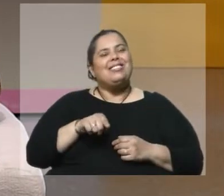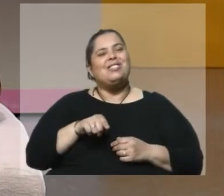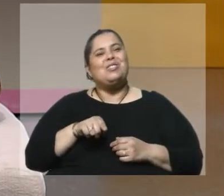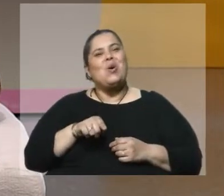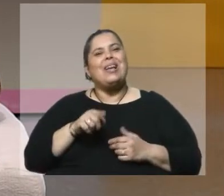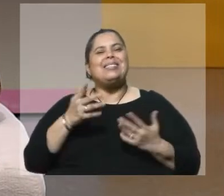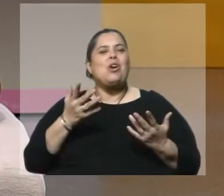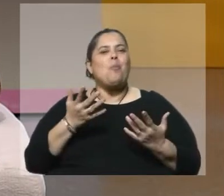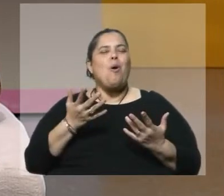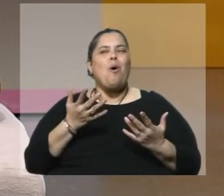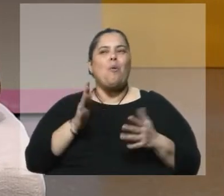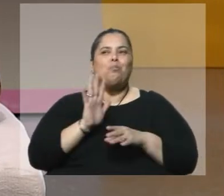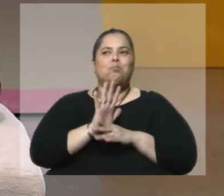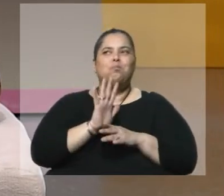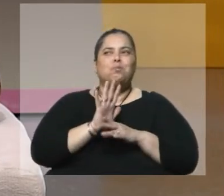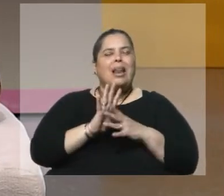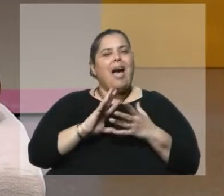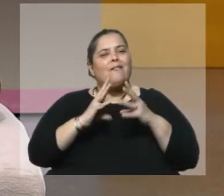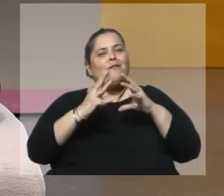la forma que tengo yo